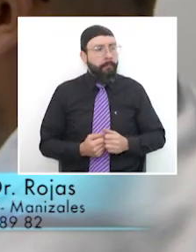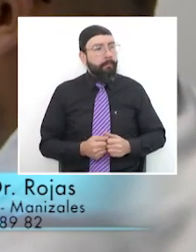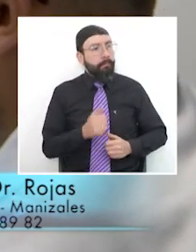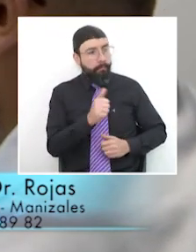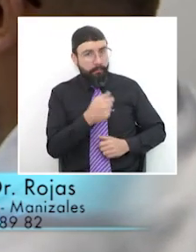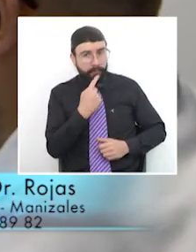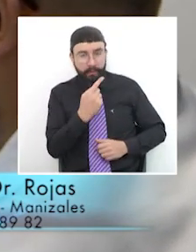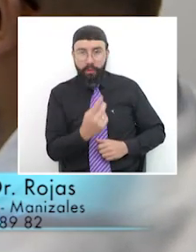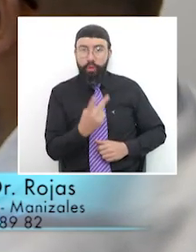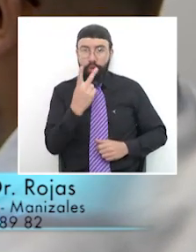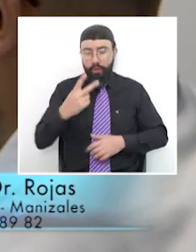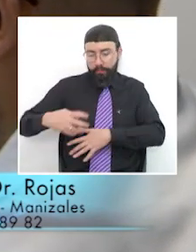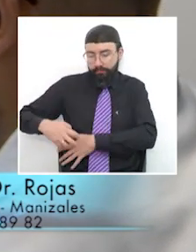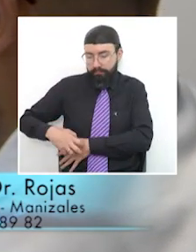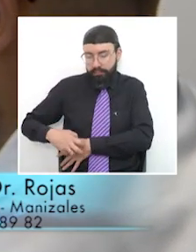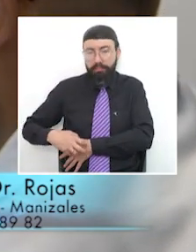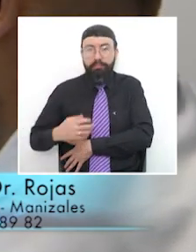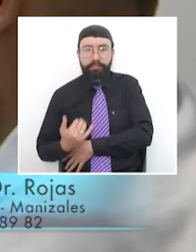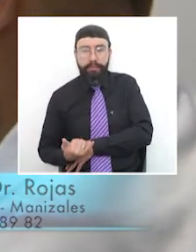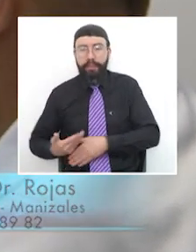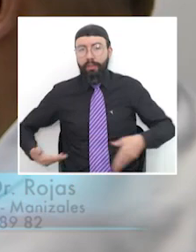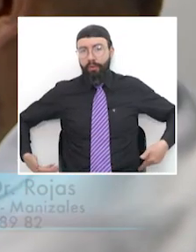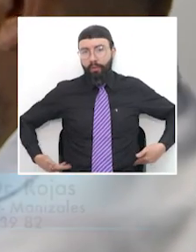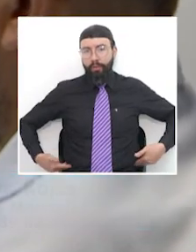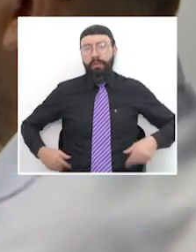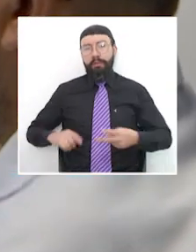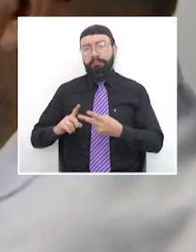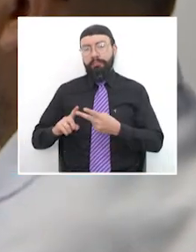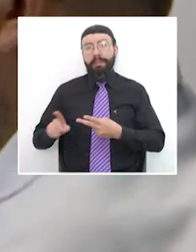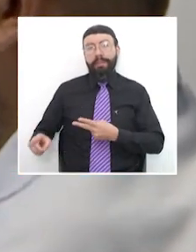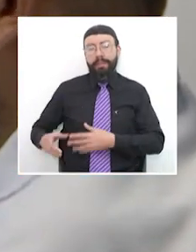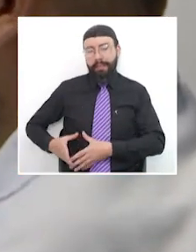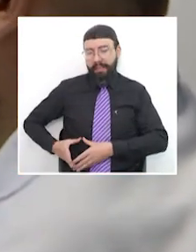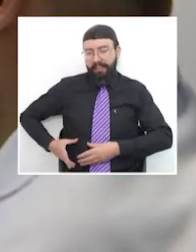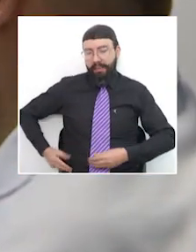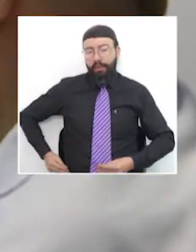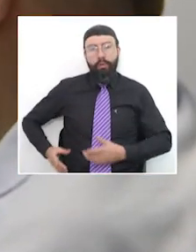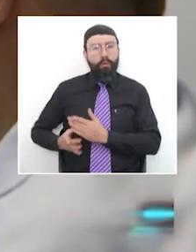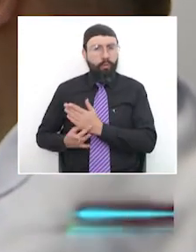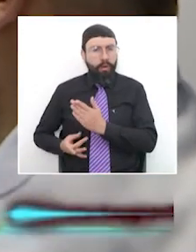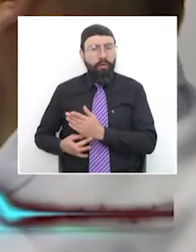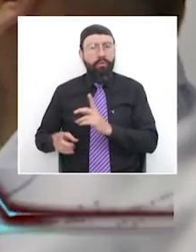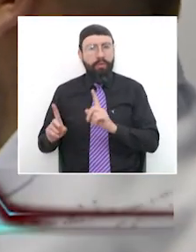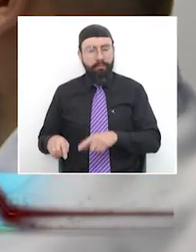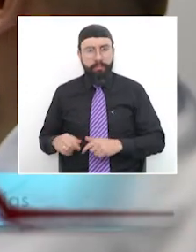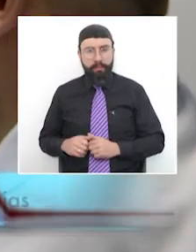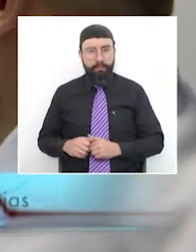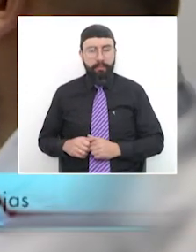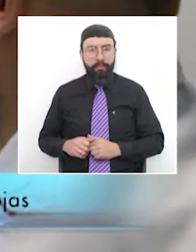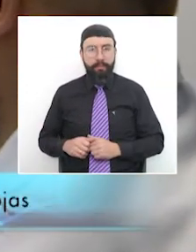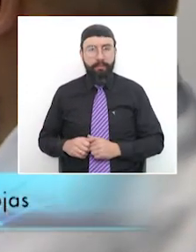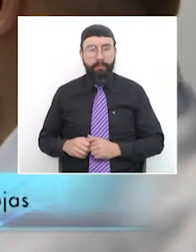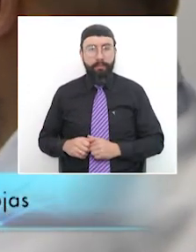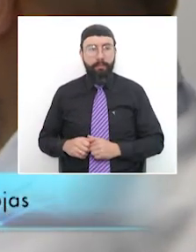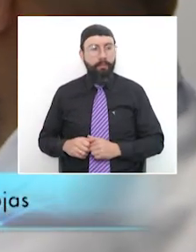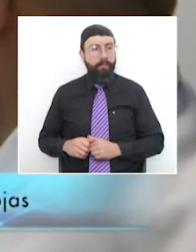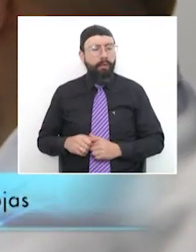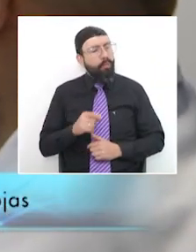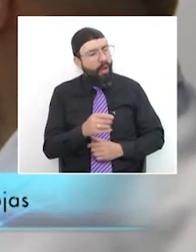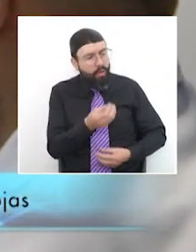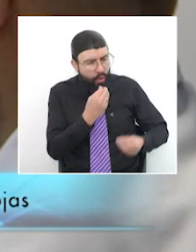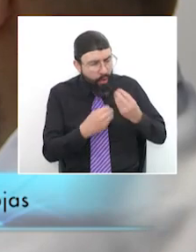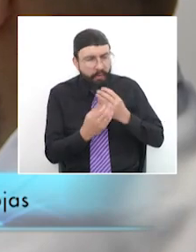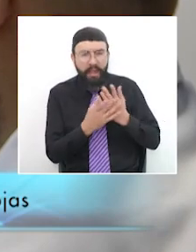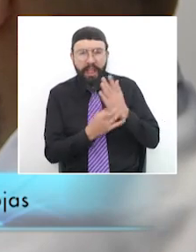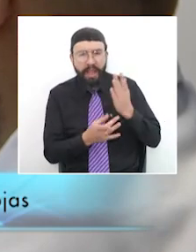2 quistes en los riñones y el hígado grasoso, ¿sí? Que es otra alteración pues que Hígado graso 2. Hígado graso. ¿Usted come mucha